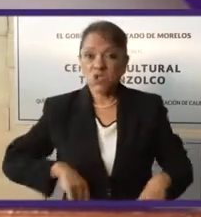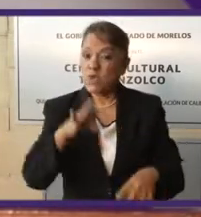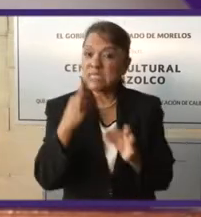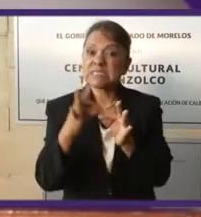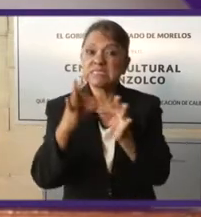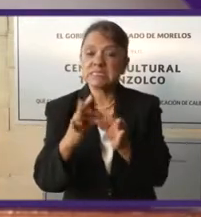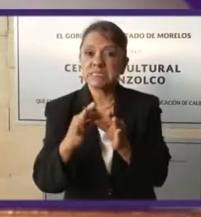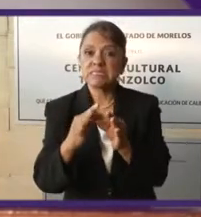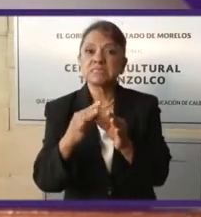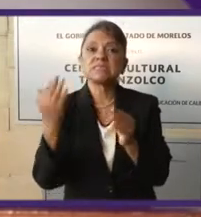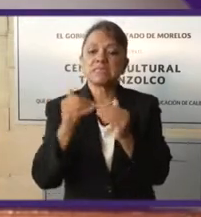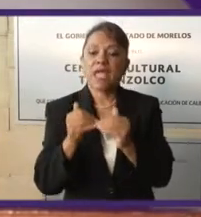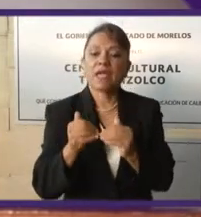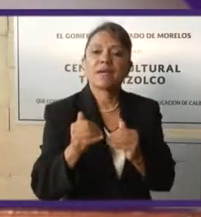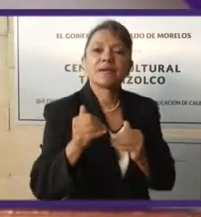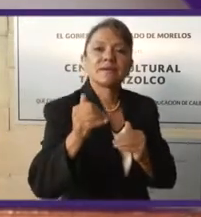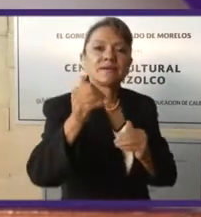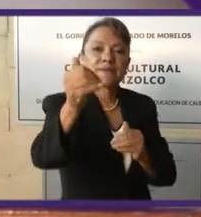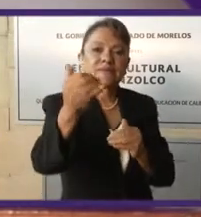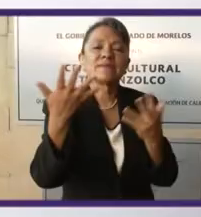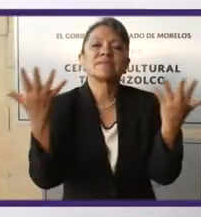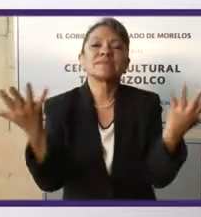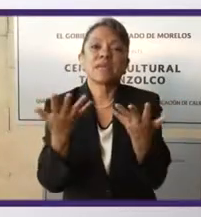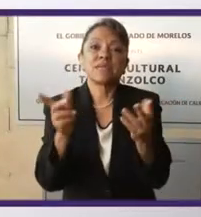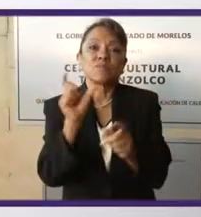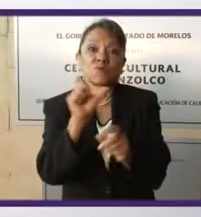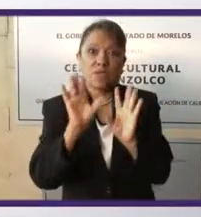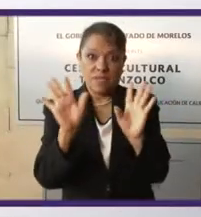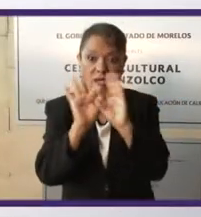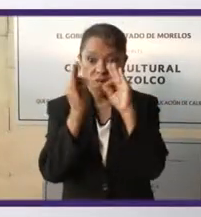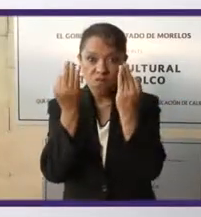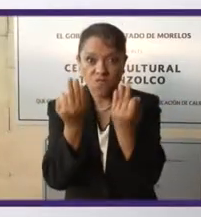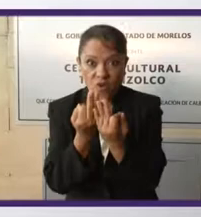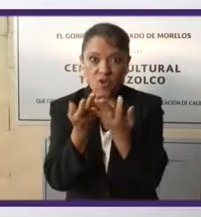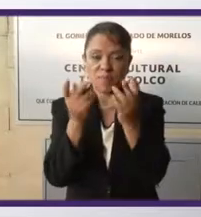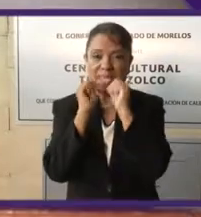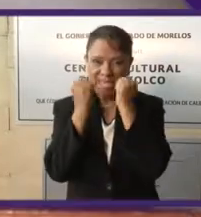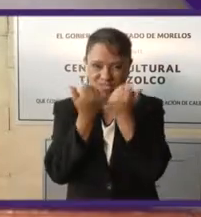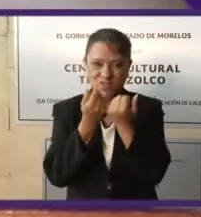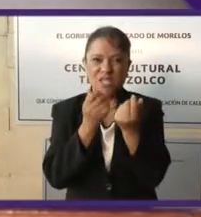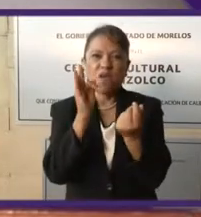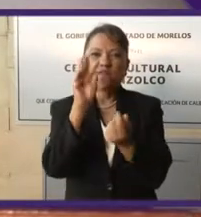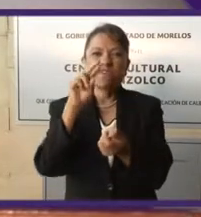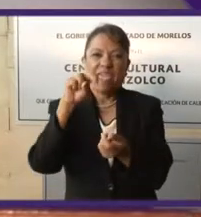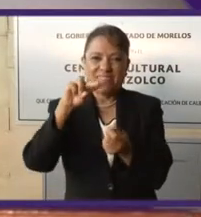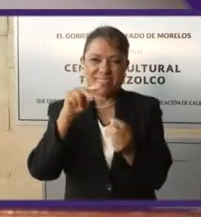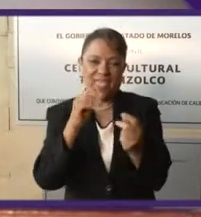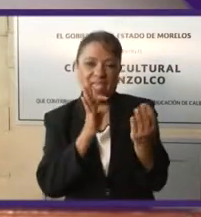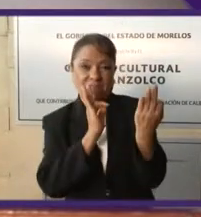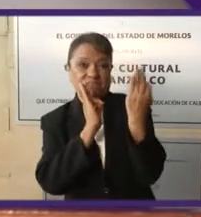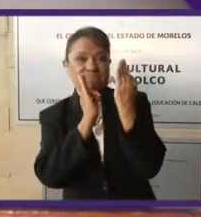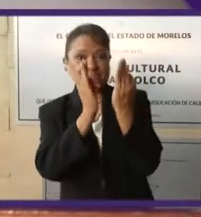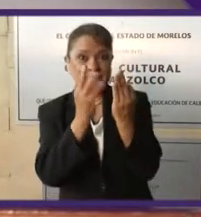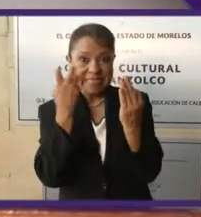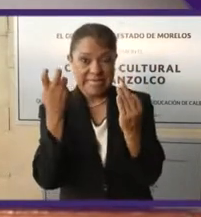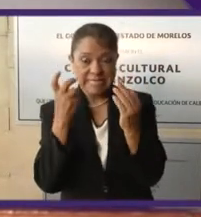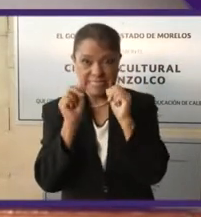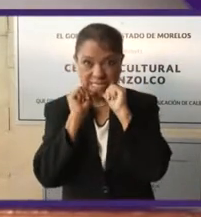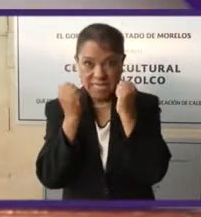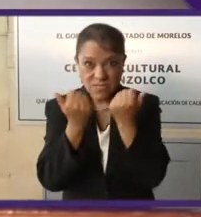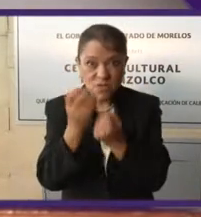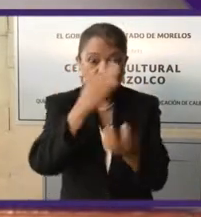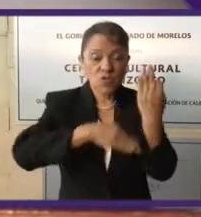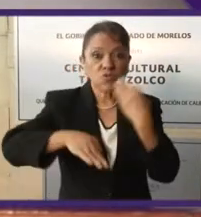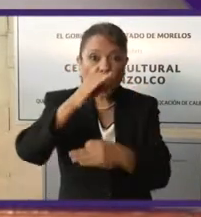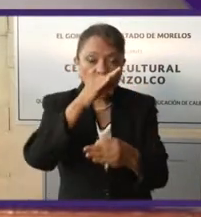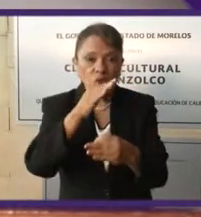a partir de la conformación de este frente, cómo vamos a resolver lo que tiene que ver con la inseguridad, decirles de